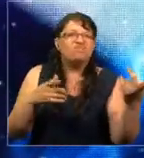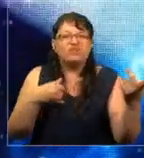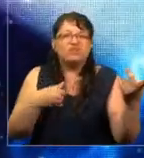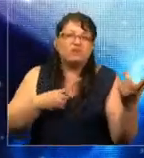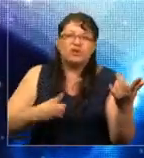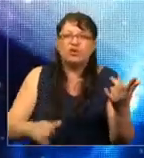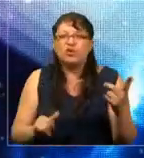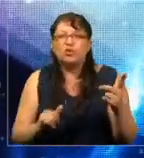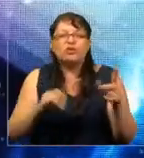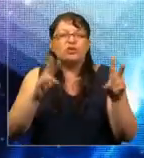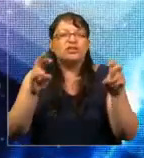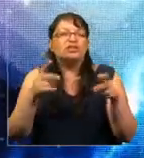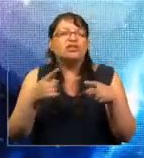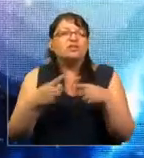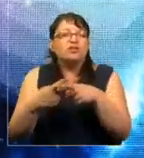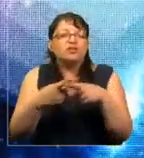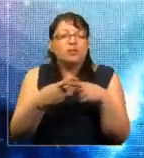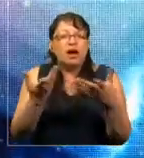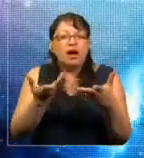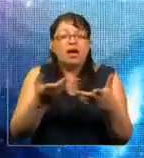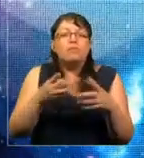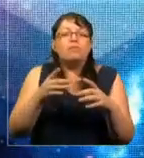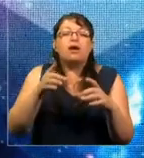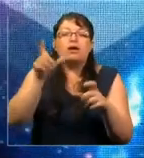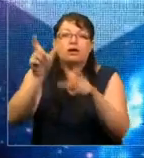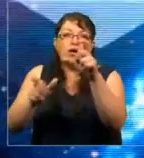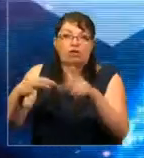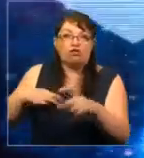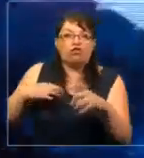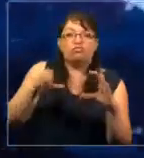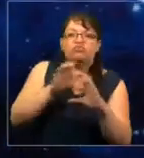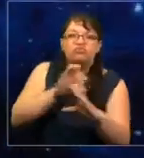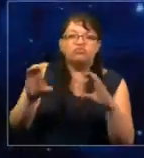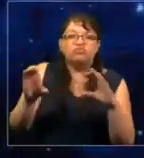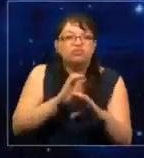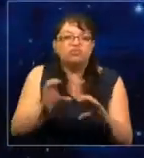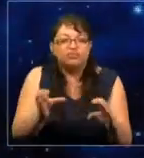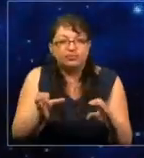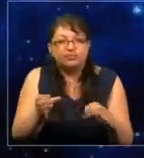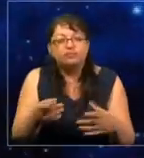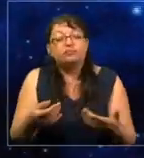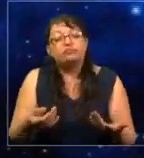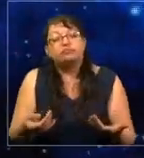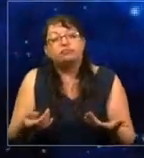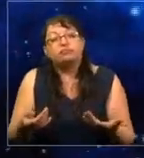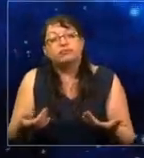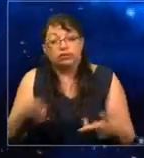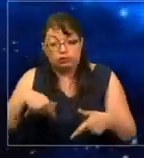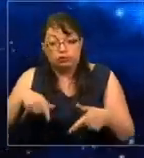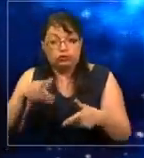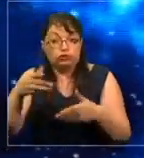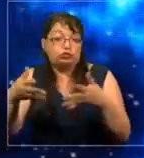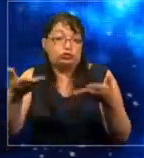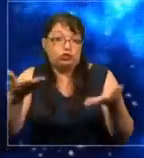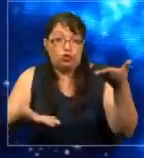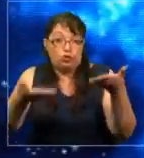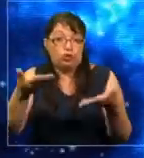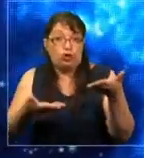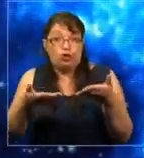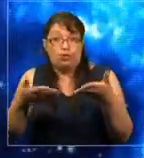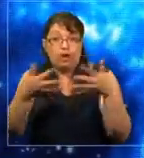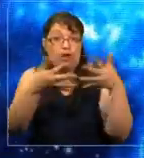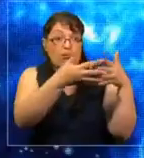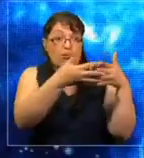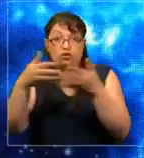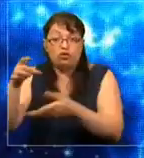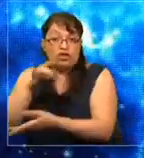usar los medios sociales para comunicarse con los ciudadanos. Comparativamente con Estados Unidos, en Chile no hay